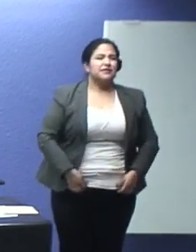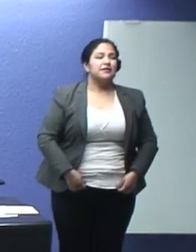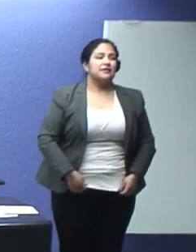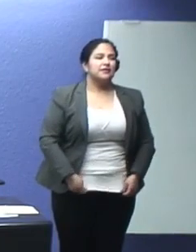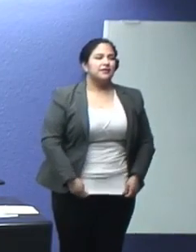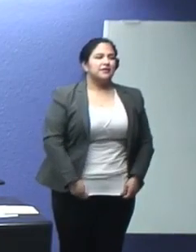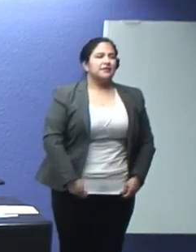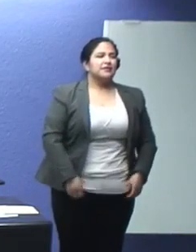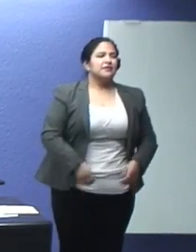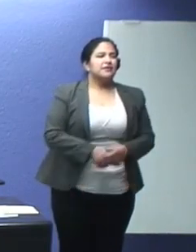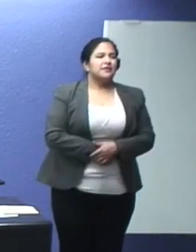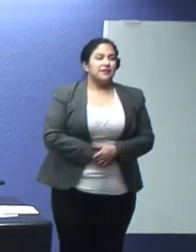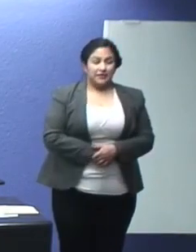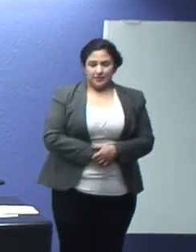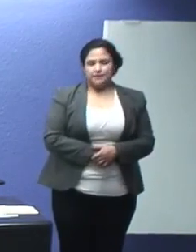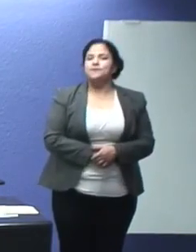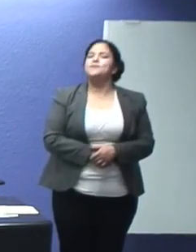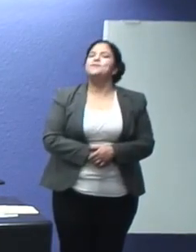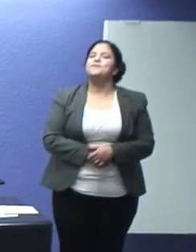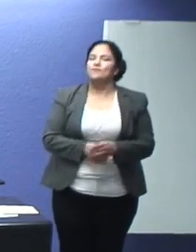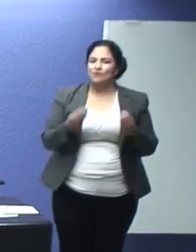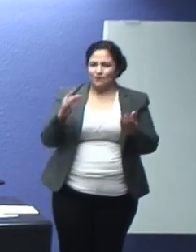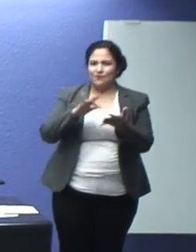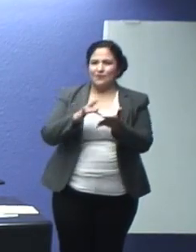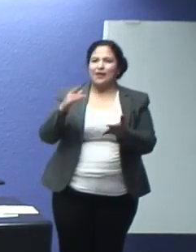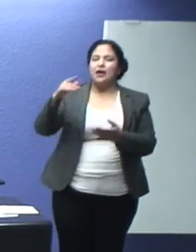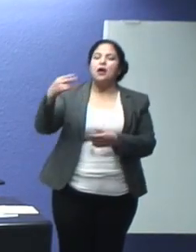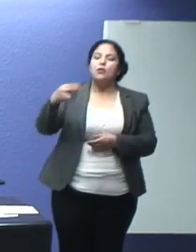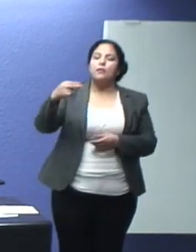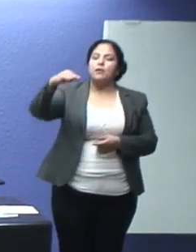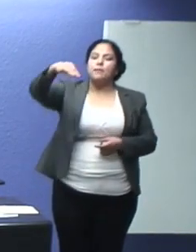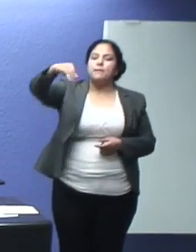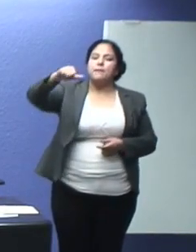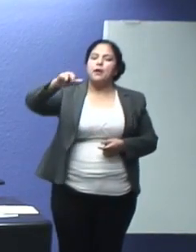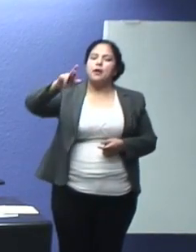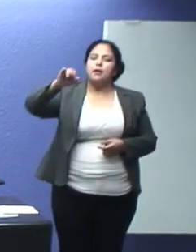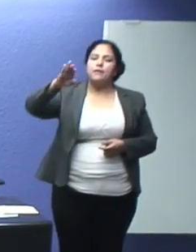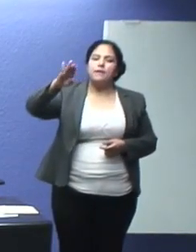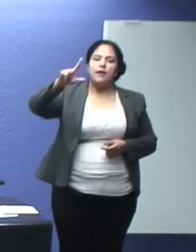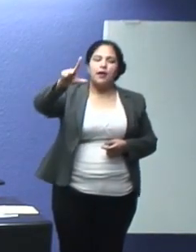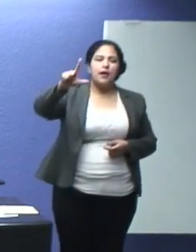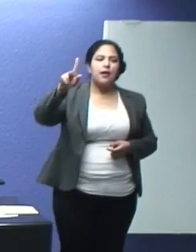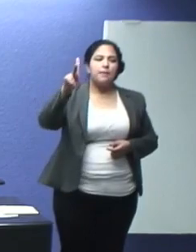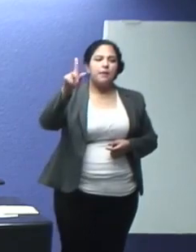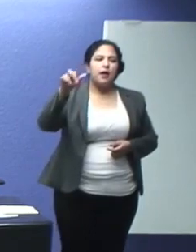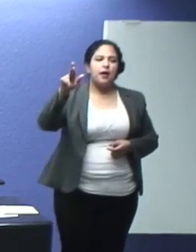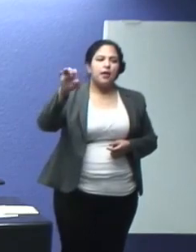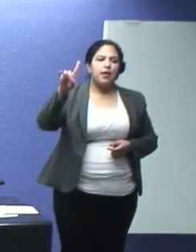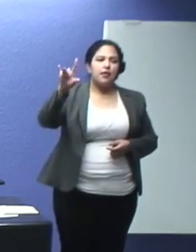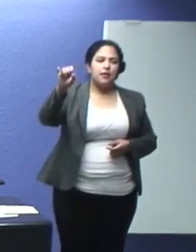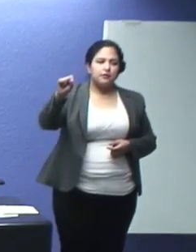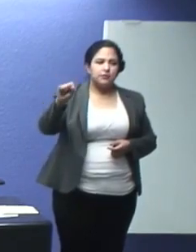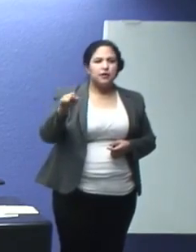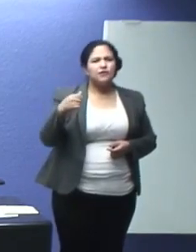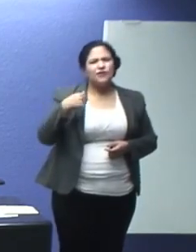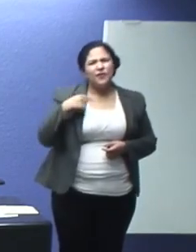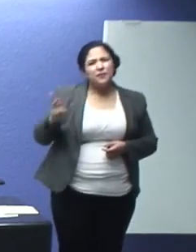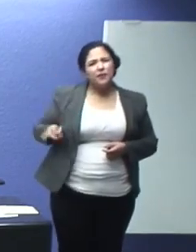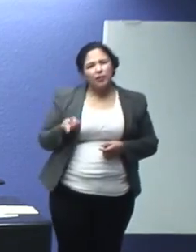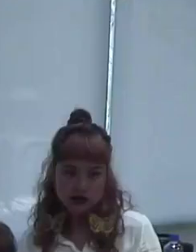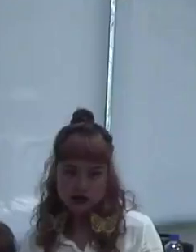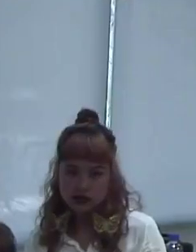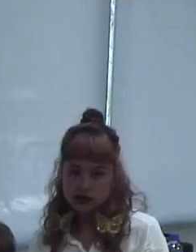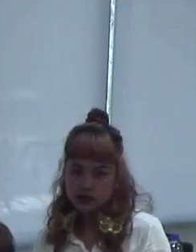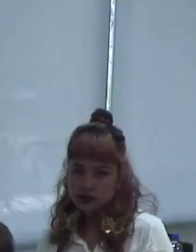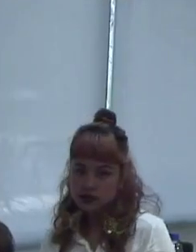Gracias. Mi nombre es Maribel Paredes y también vengo de la FES Iztacala. Yo más que una pregunta,